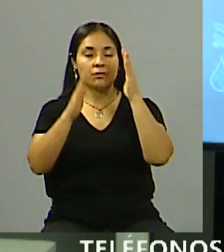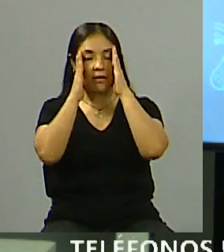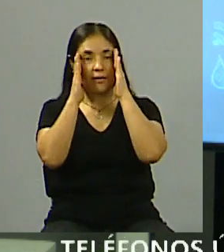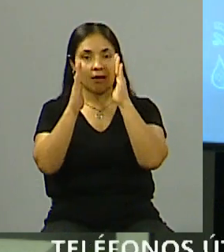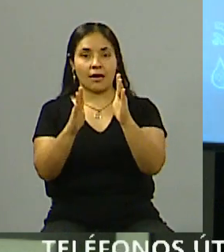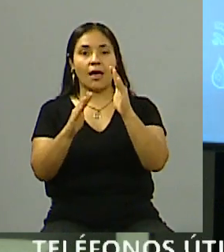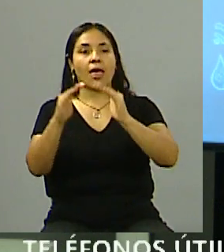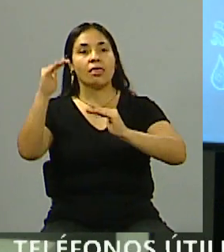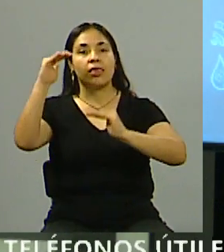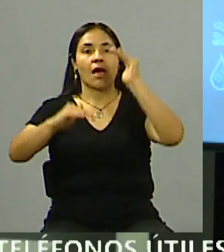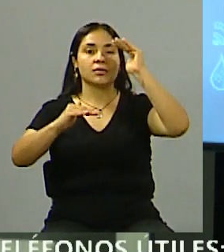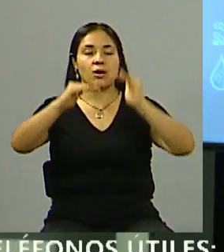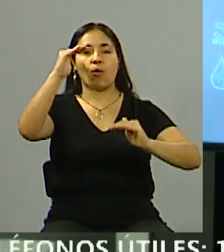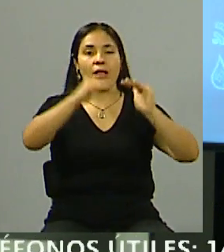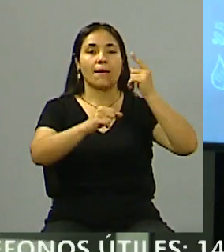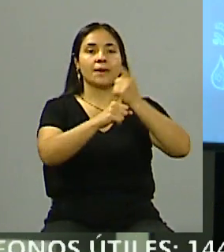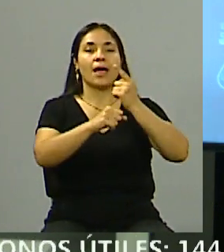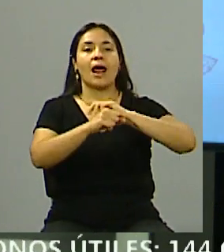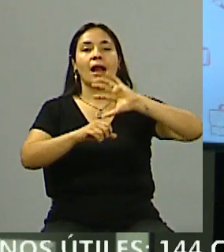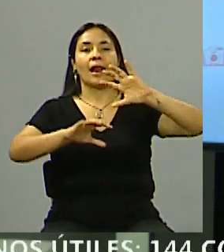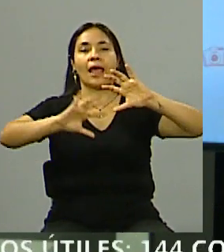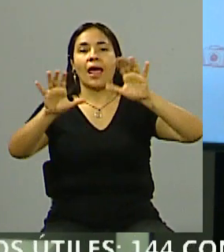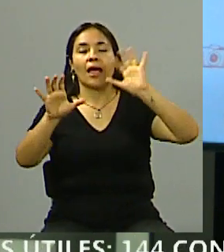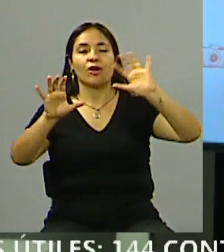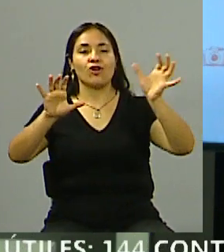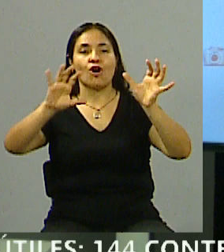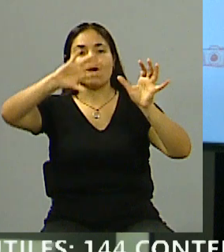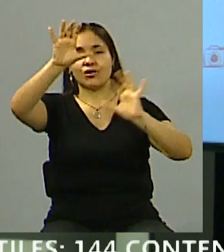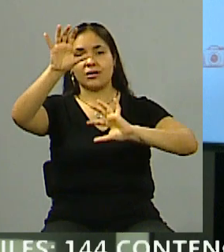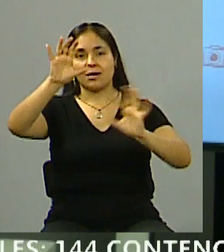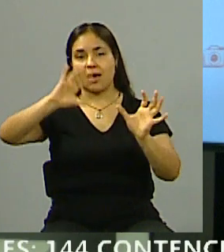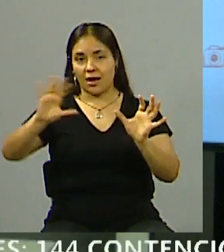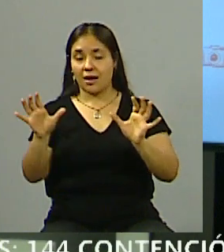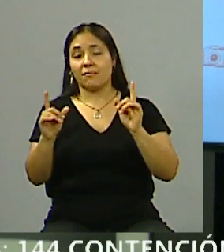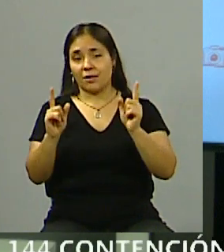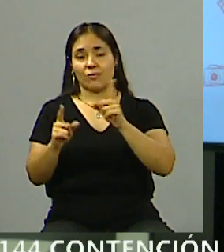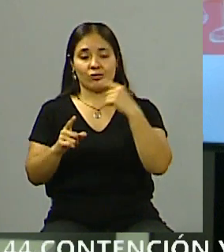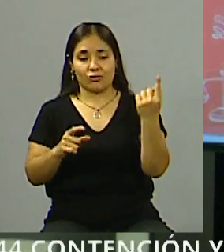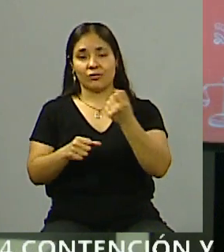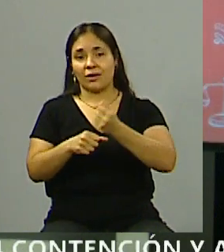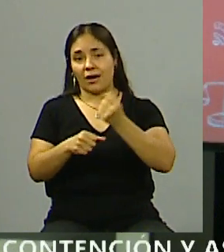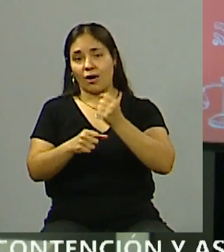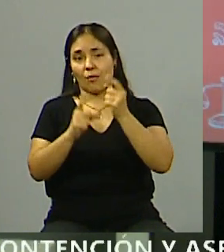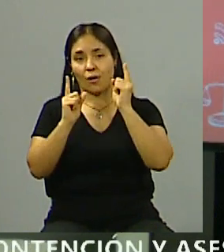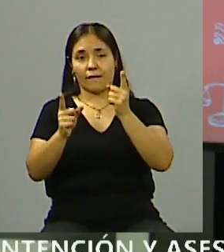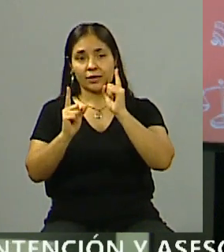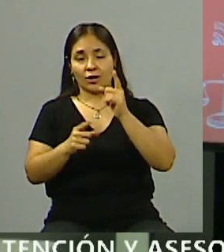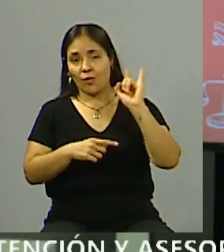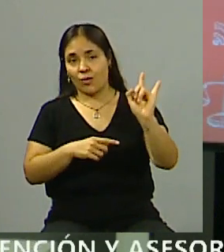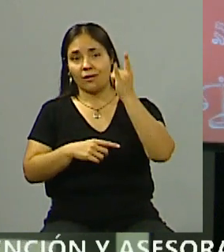primera desigualdad, que es la desigualdad regional, que además la vivimos en nuestro propio trabajo como docentes y como investigadoras